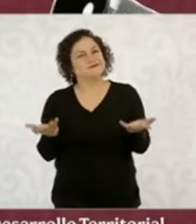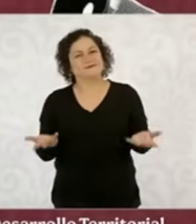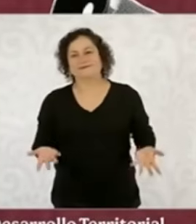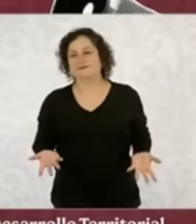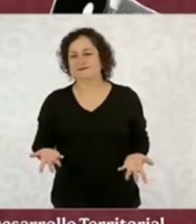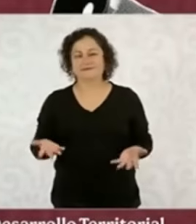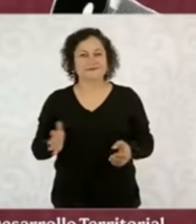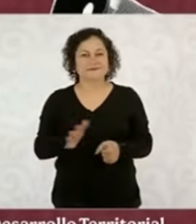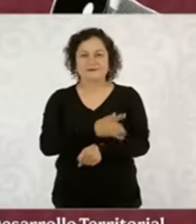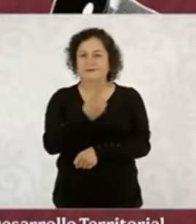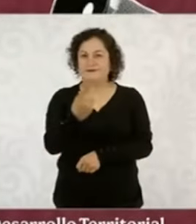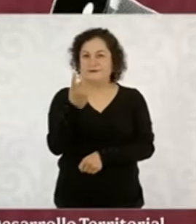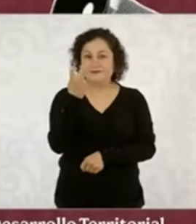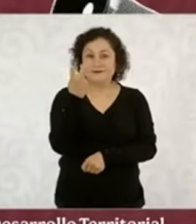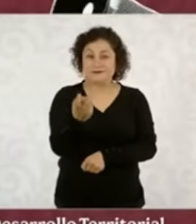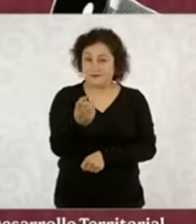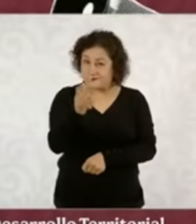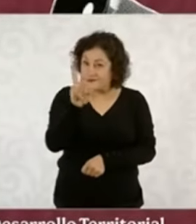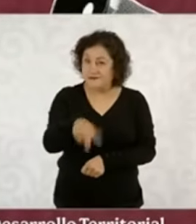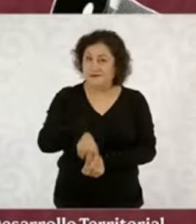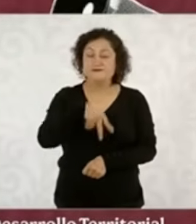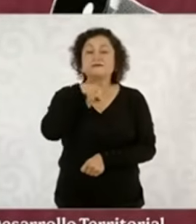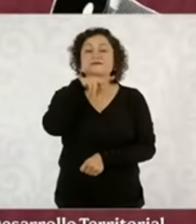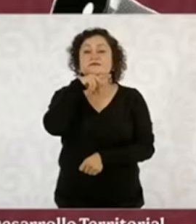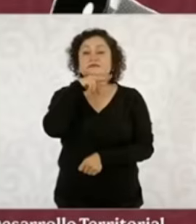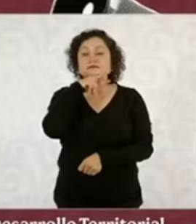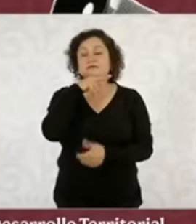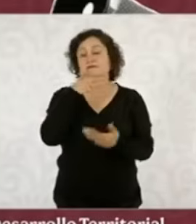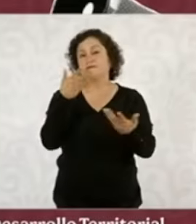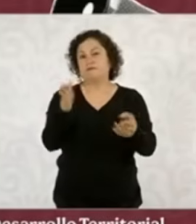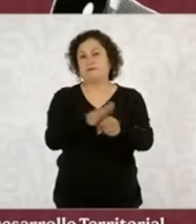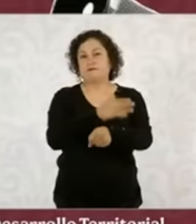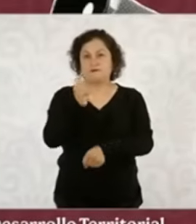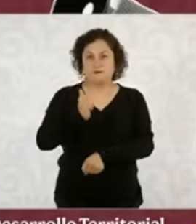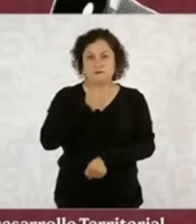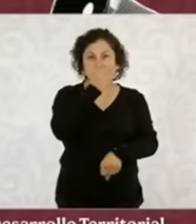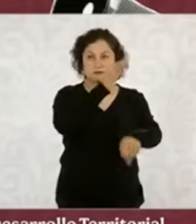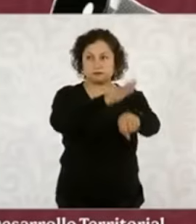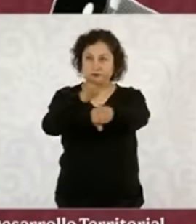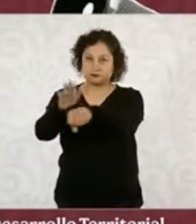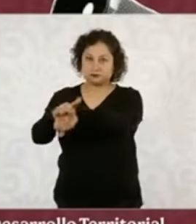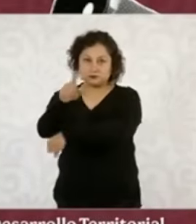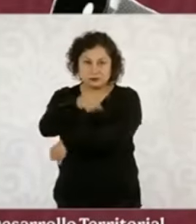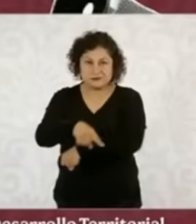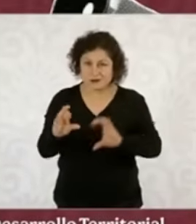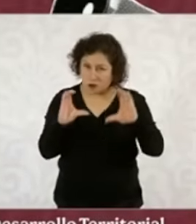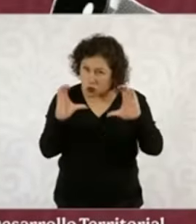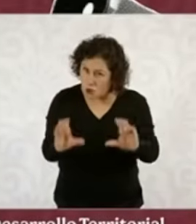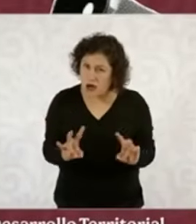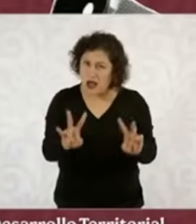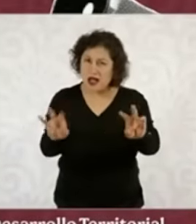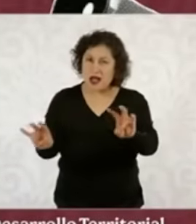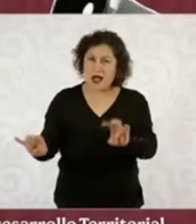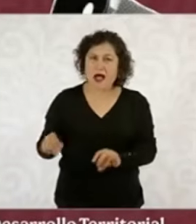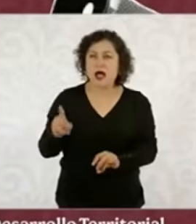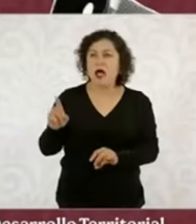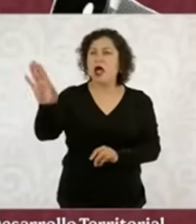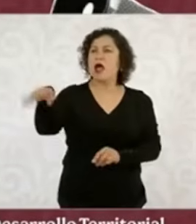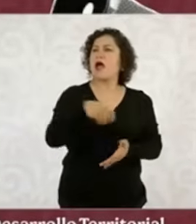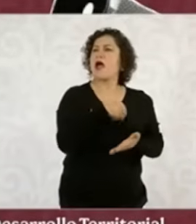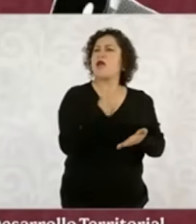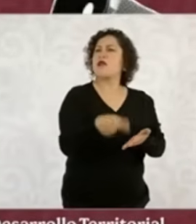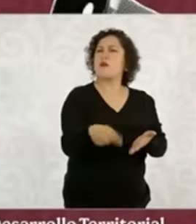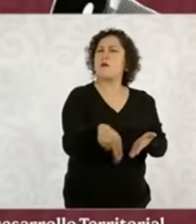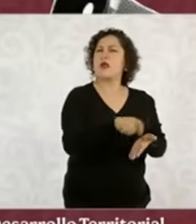alcanzando niveles pues preocupantes. Decirles a las personas, no hay listas. Ya en el caso de la